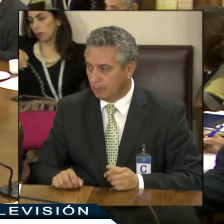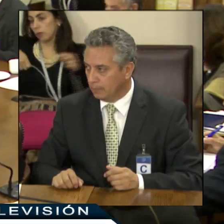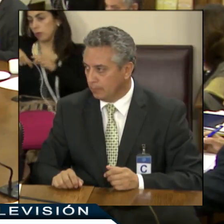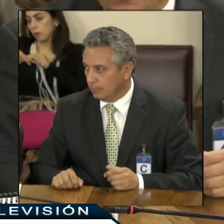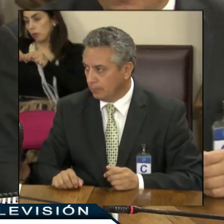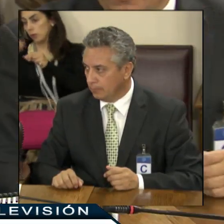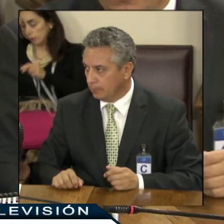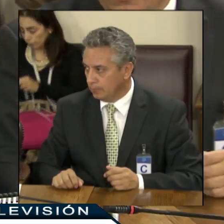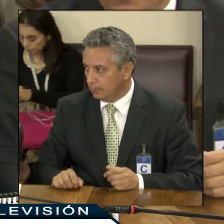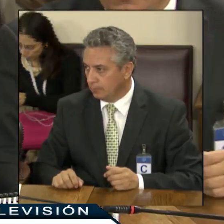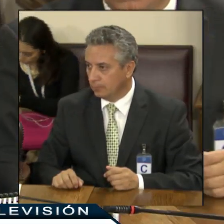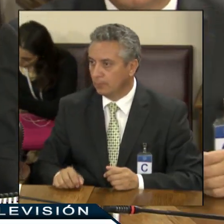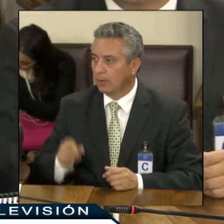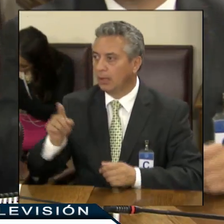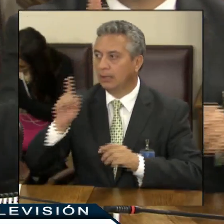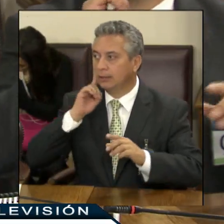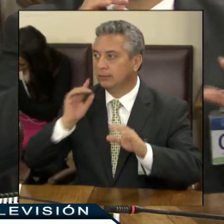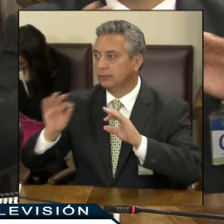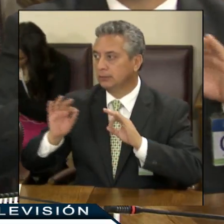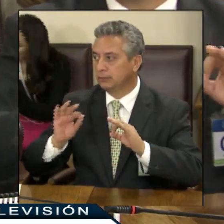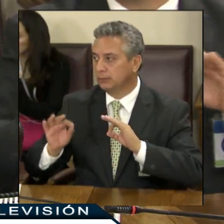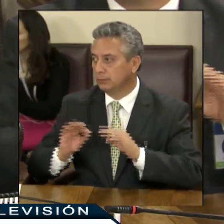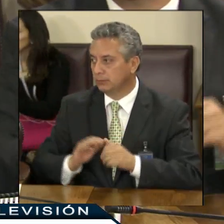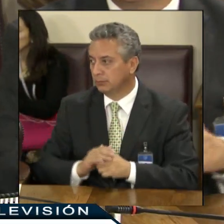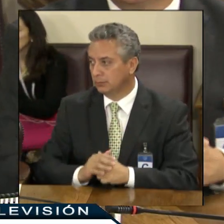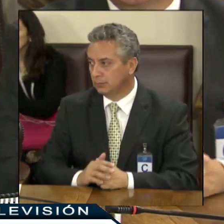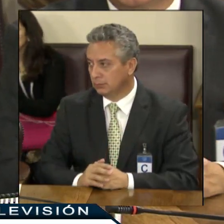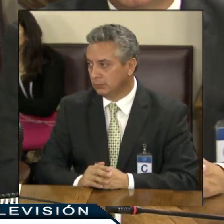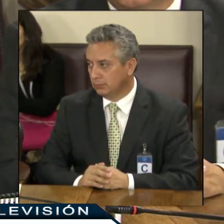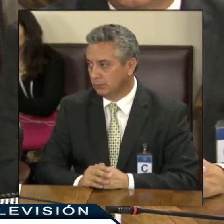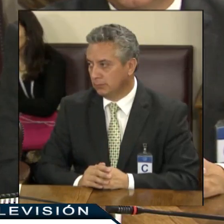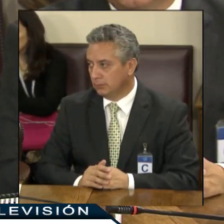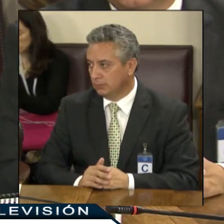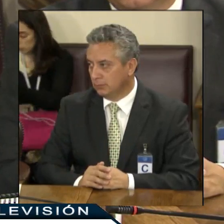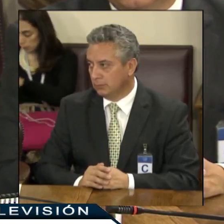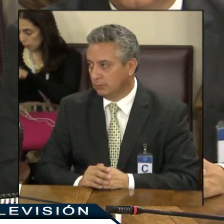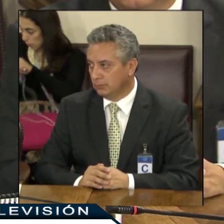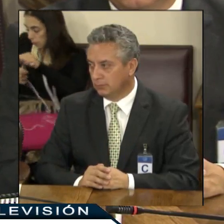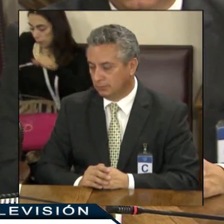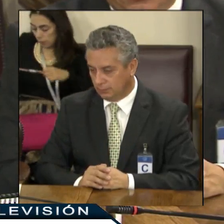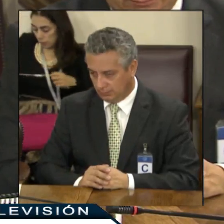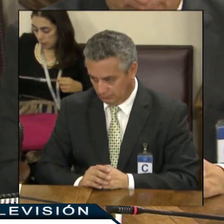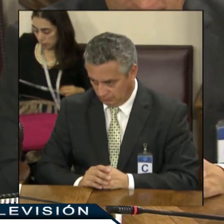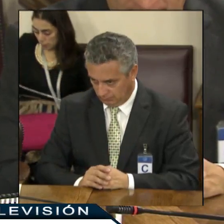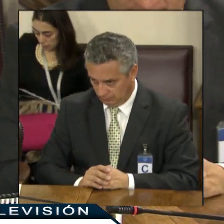Diego señora María Alejandra de